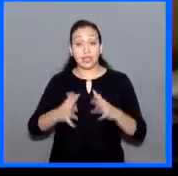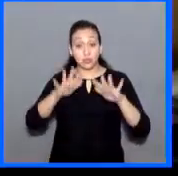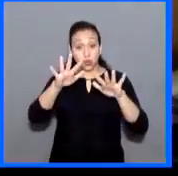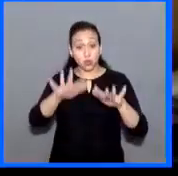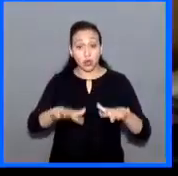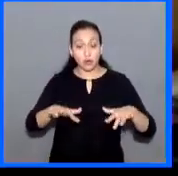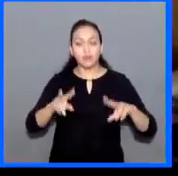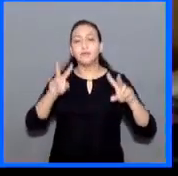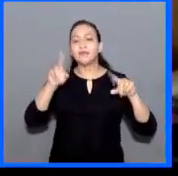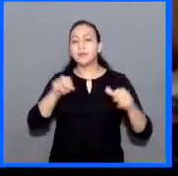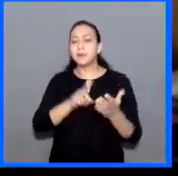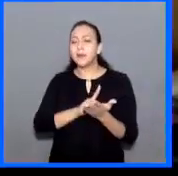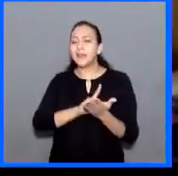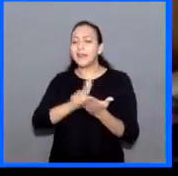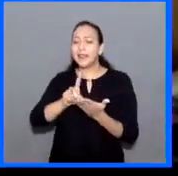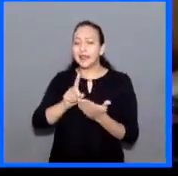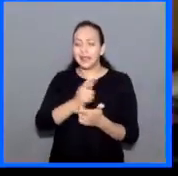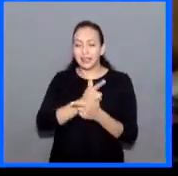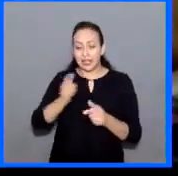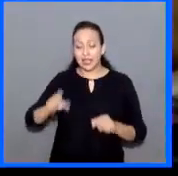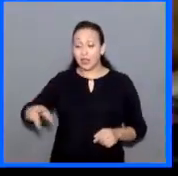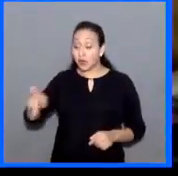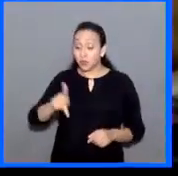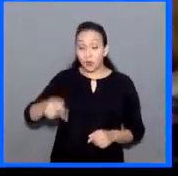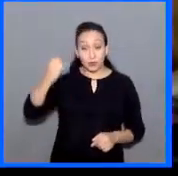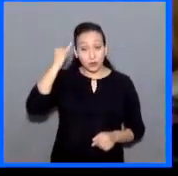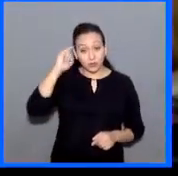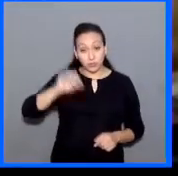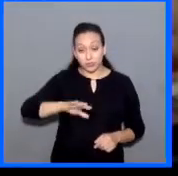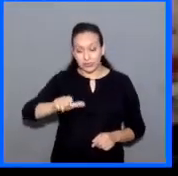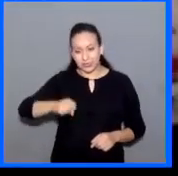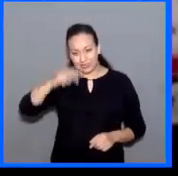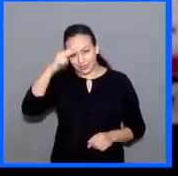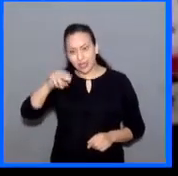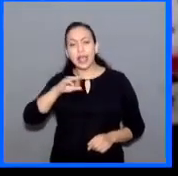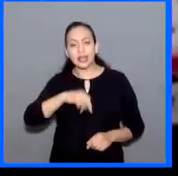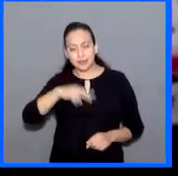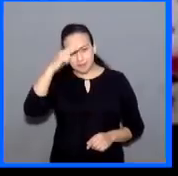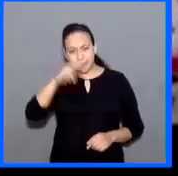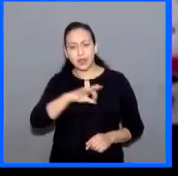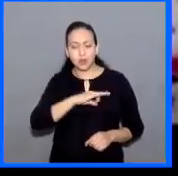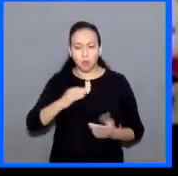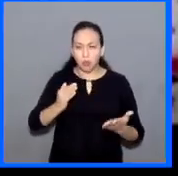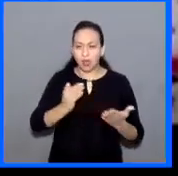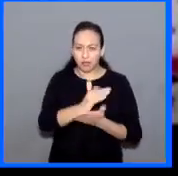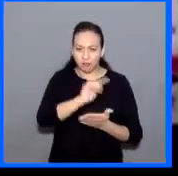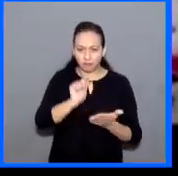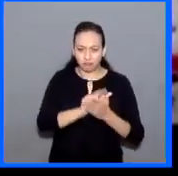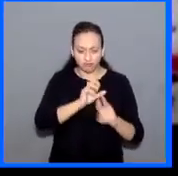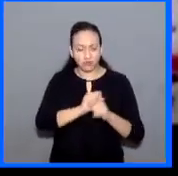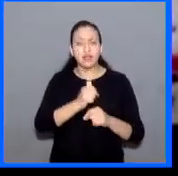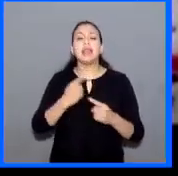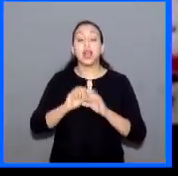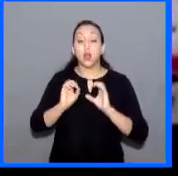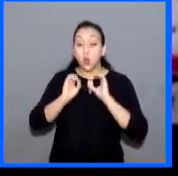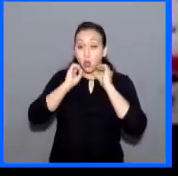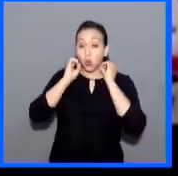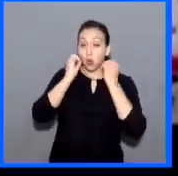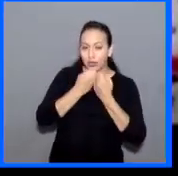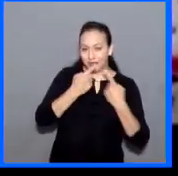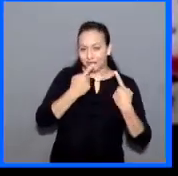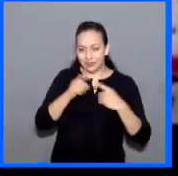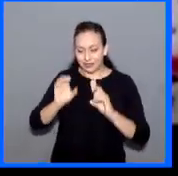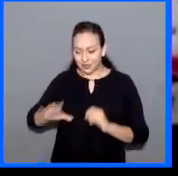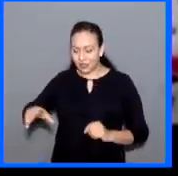libre determinación de los pueblos indígenas y afromexicanos en nuestro país. Organizaciones de pueblos indígenas y afromexicanos